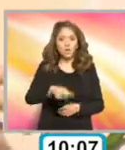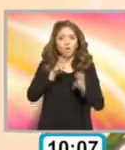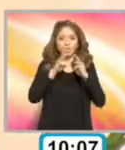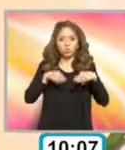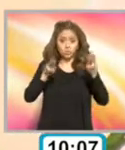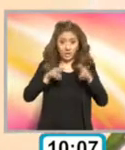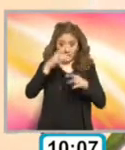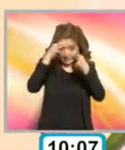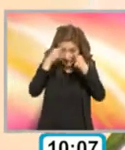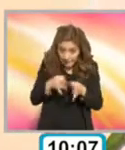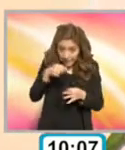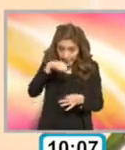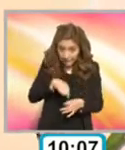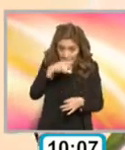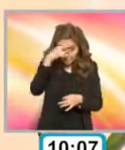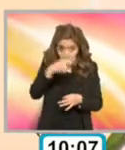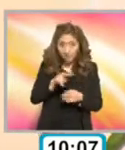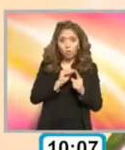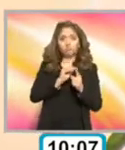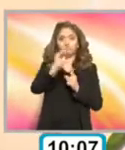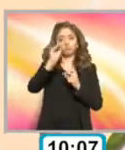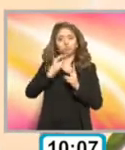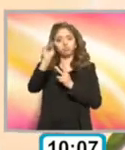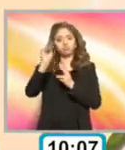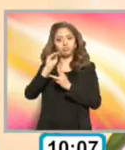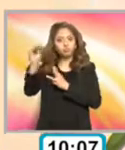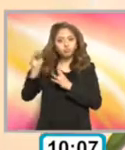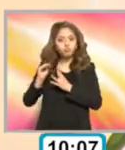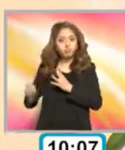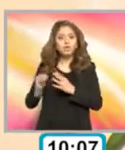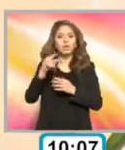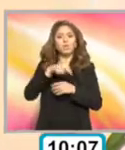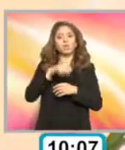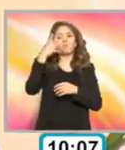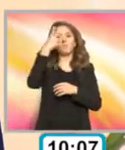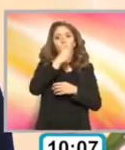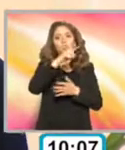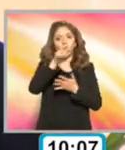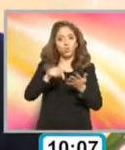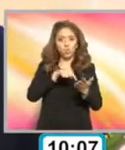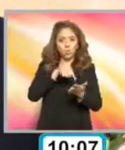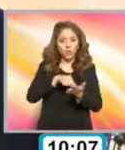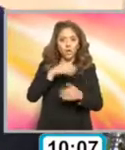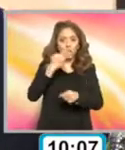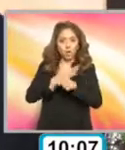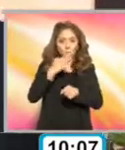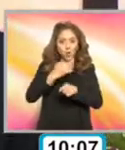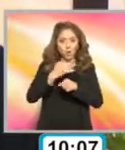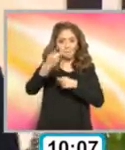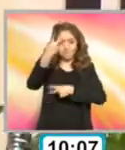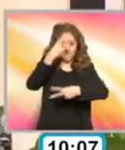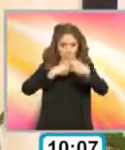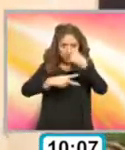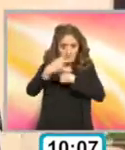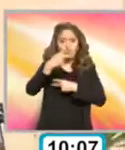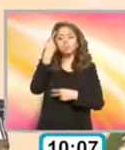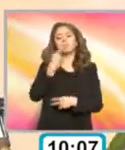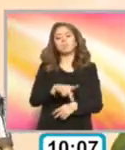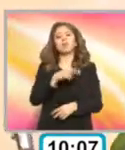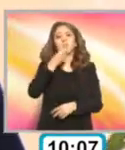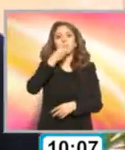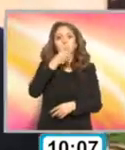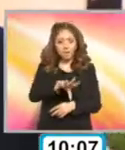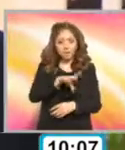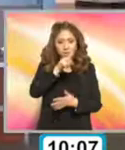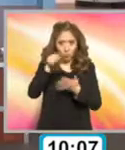pasa en México replica en todo el mundo, así que bueno, podemos quedarnos sin visitar esta hermosa tierra. Es la 5ª vez que venimos por acá y la verdad es que la pasamos increíble. Muy